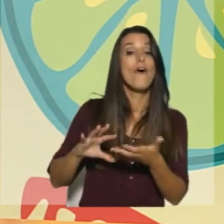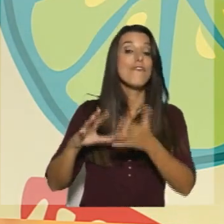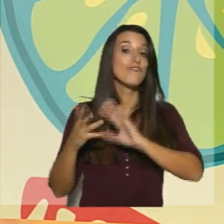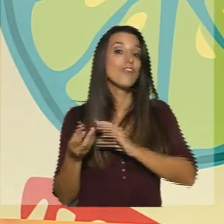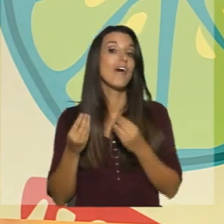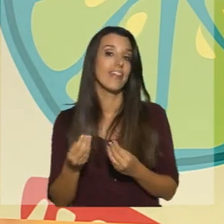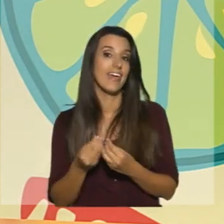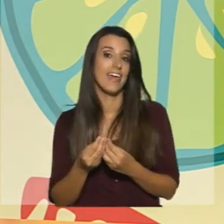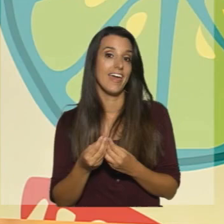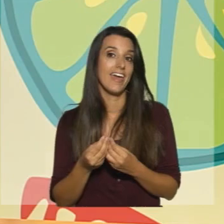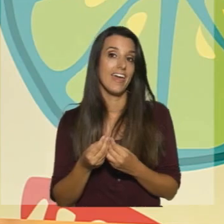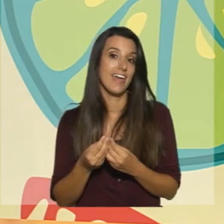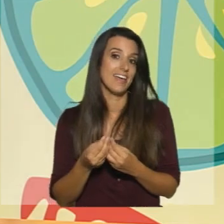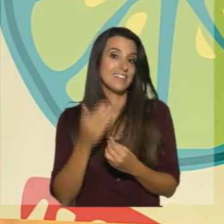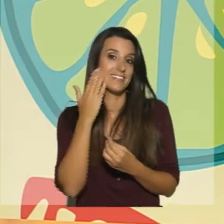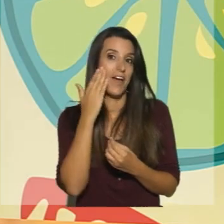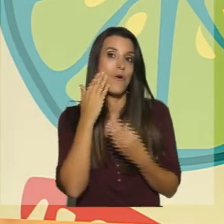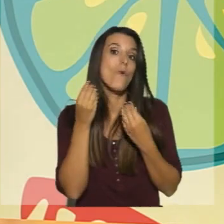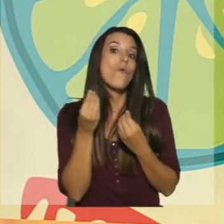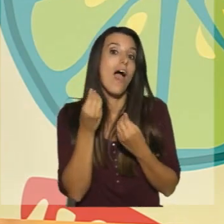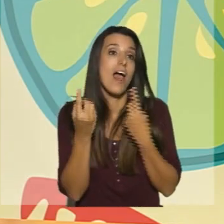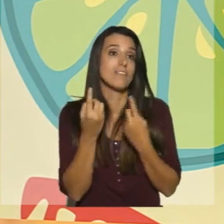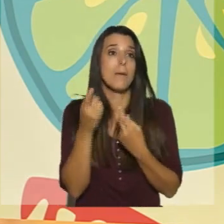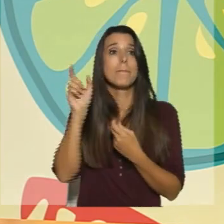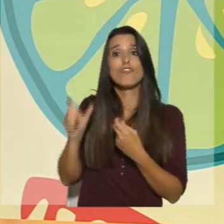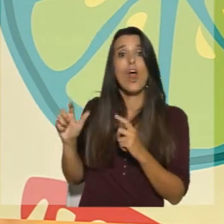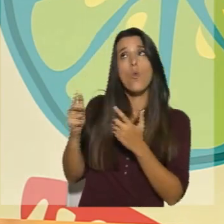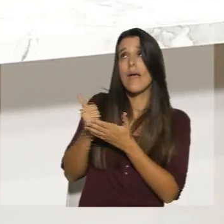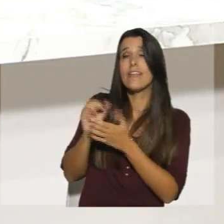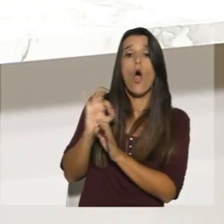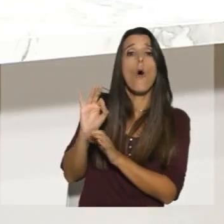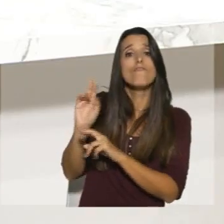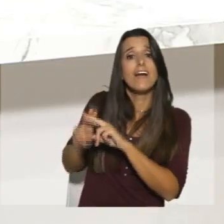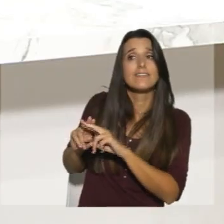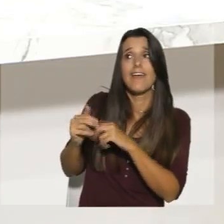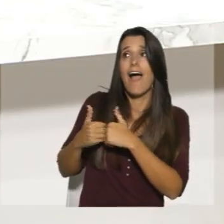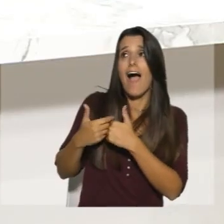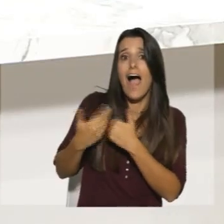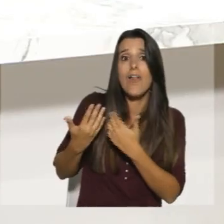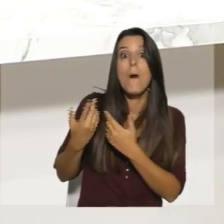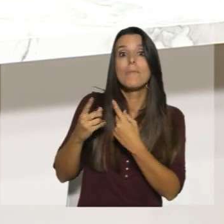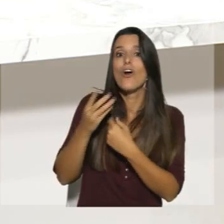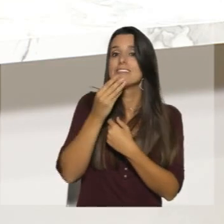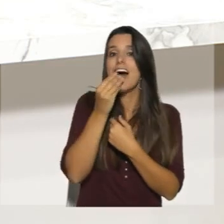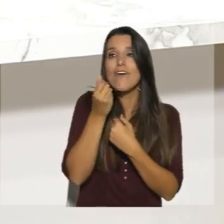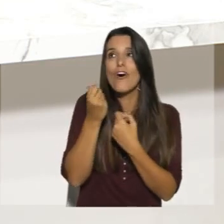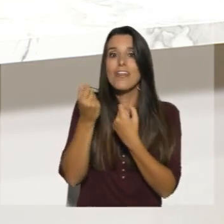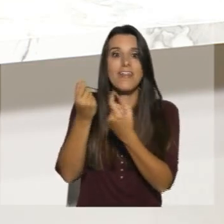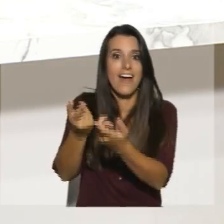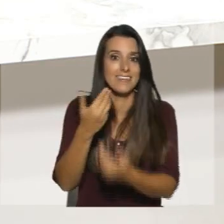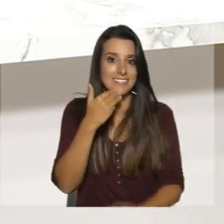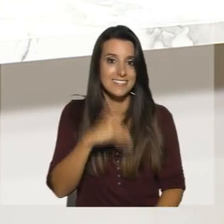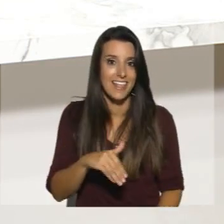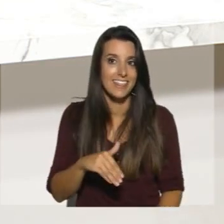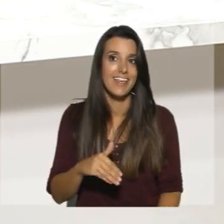continuar y teniendo presente a los que de repente exacto, físicamente de no están. Seguirnos conectando. Claro, exacto. Yo la probé y ya me salió la beta como técnica. Yo no, pensaba, Paula, bueno,